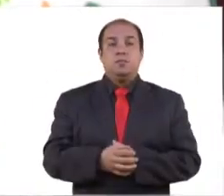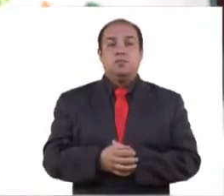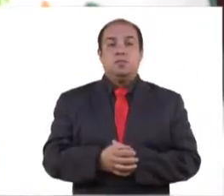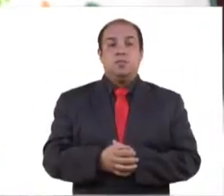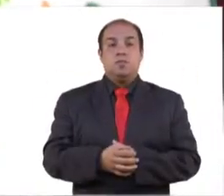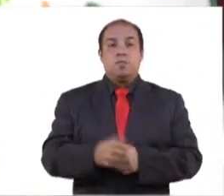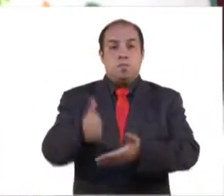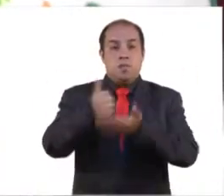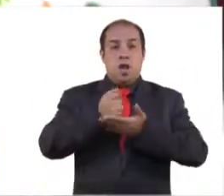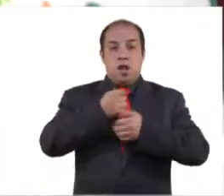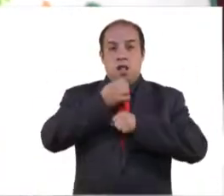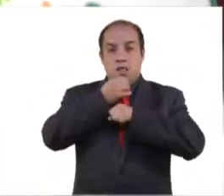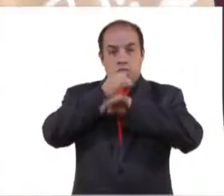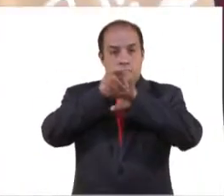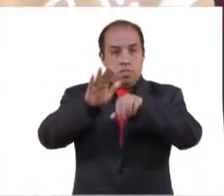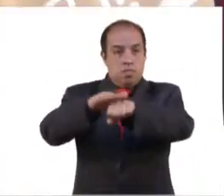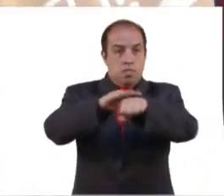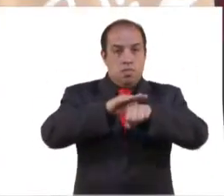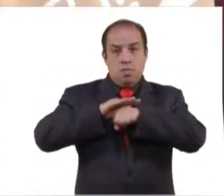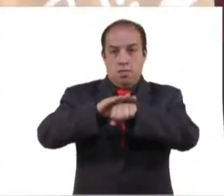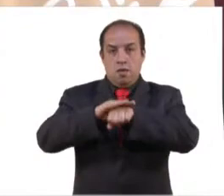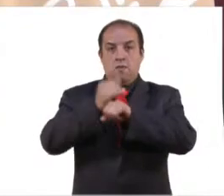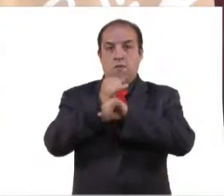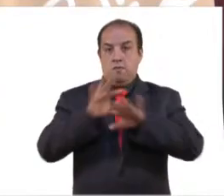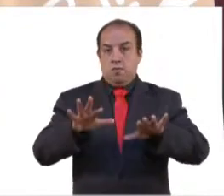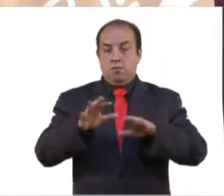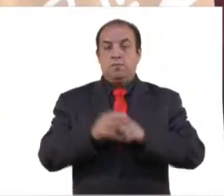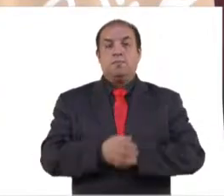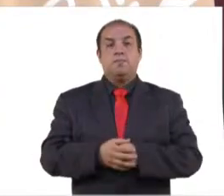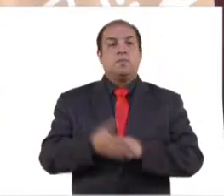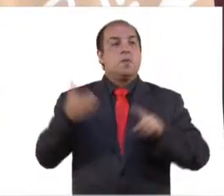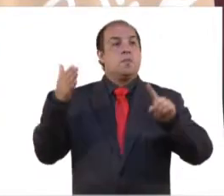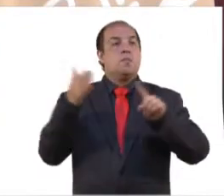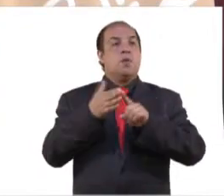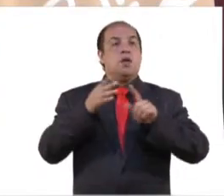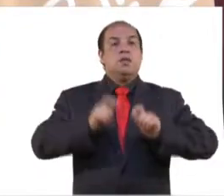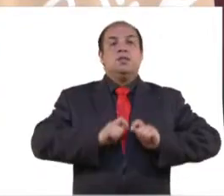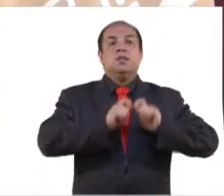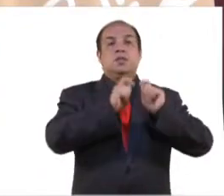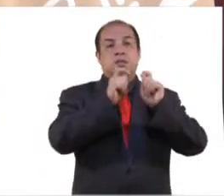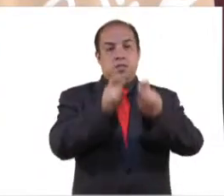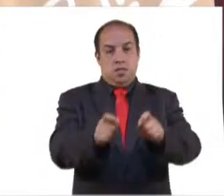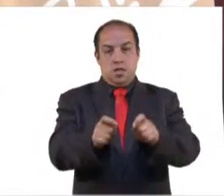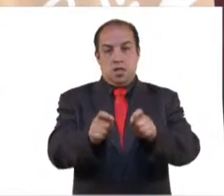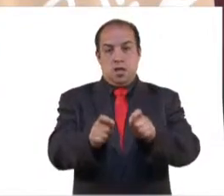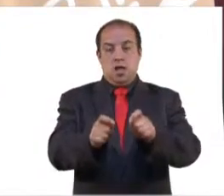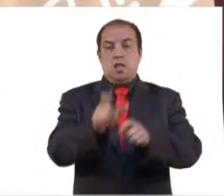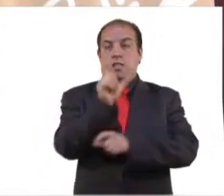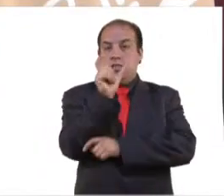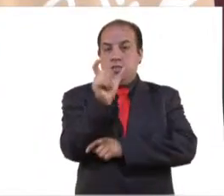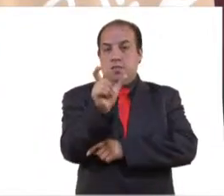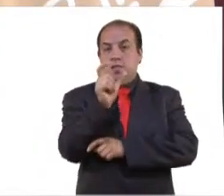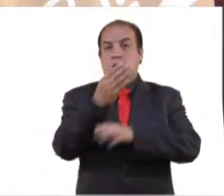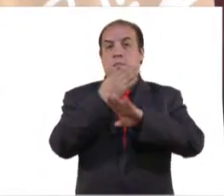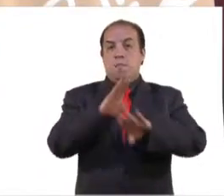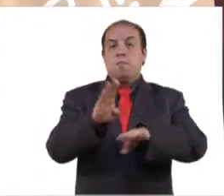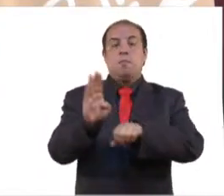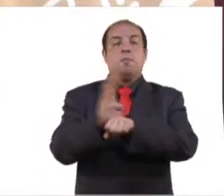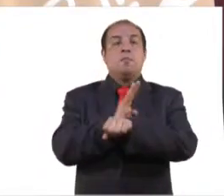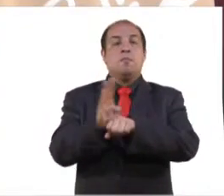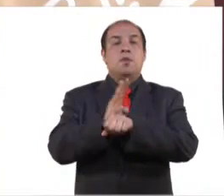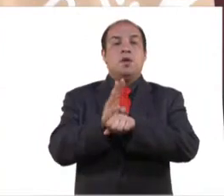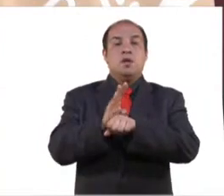información de el cambio o la entrega, más bien, de tarjetas del Banco de